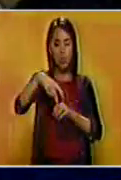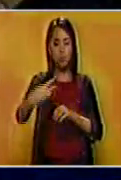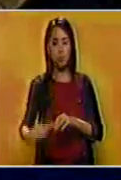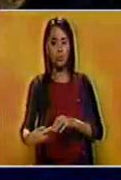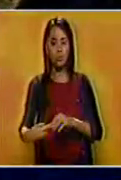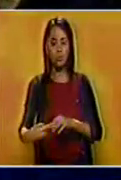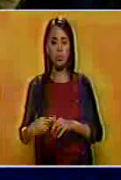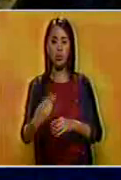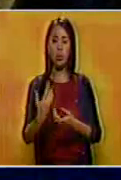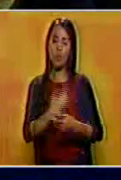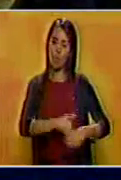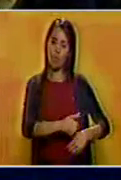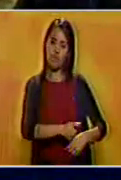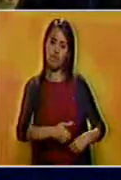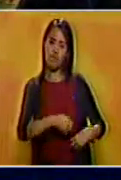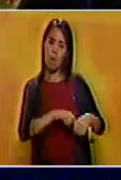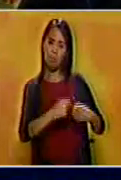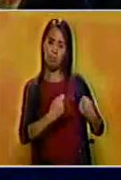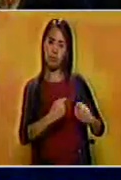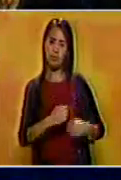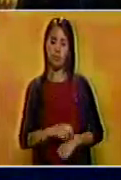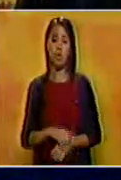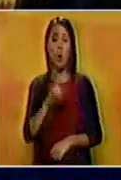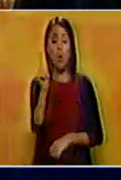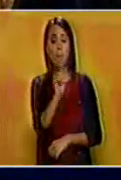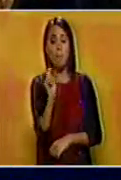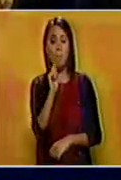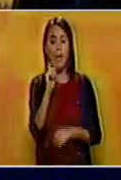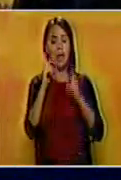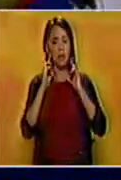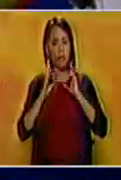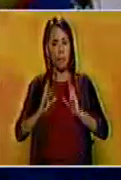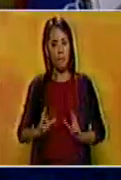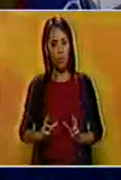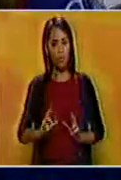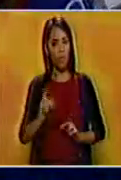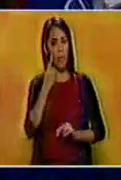de una costilla. El exmandatario tendrá un mes de recuperación. Esta no es